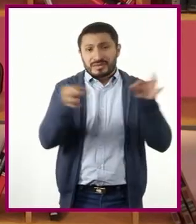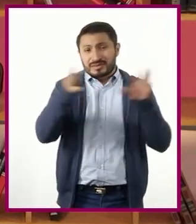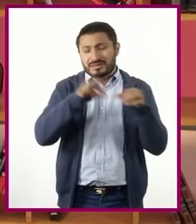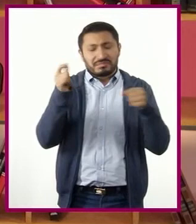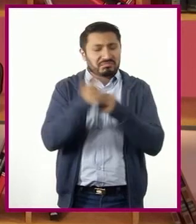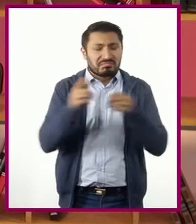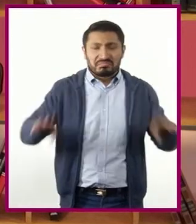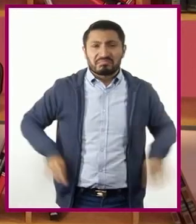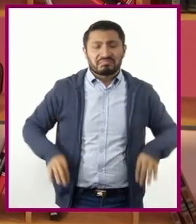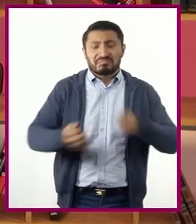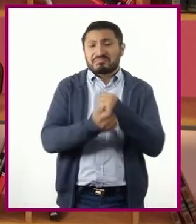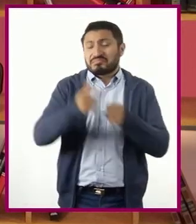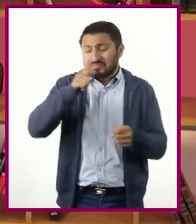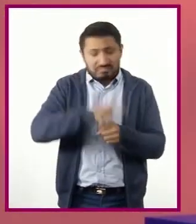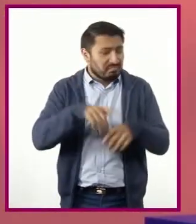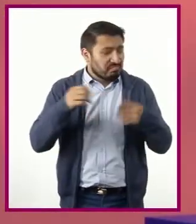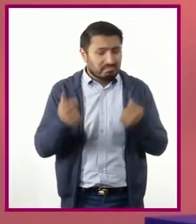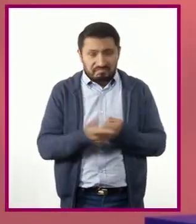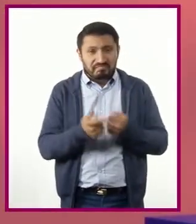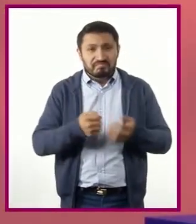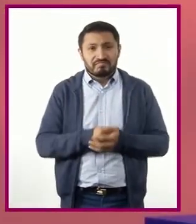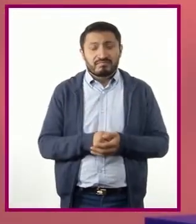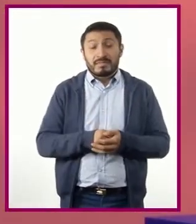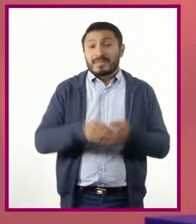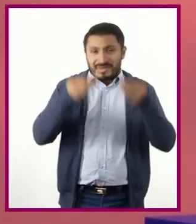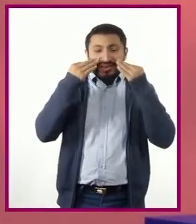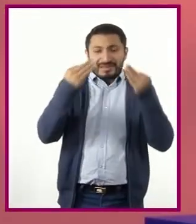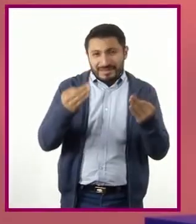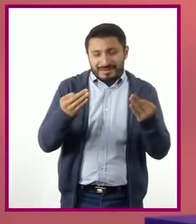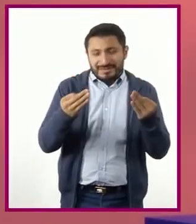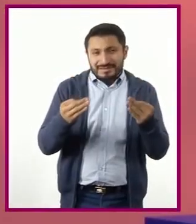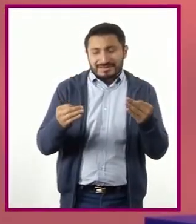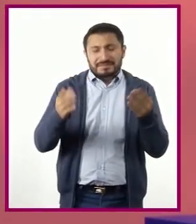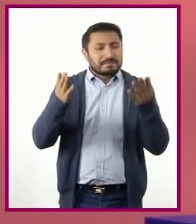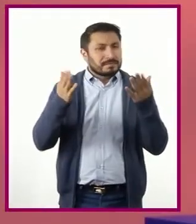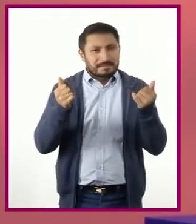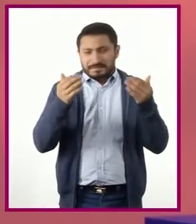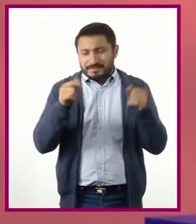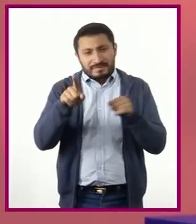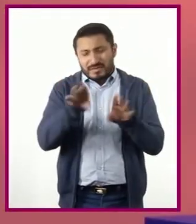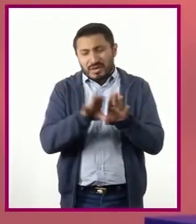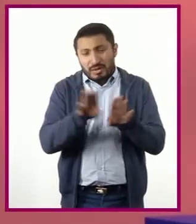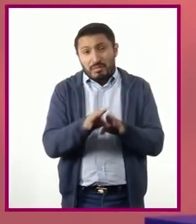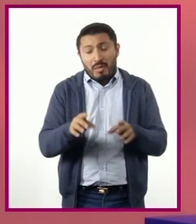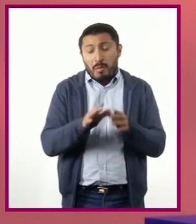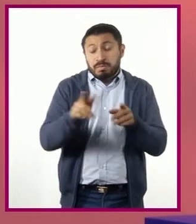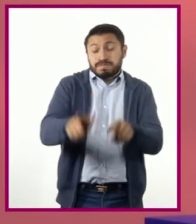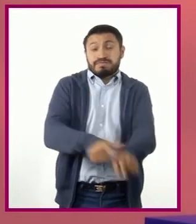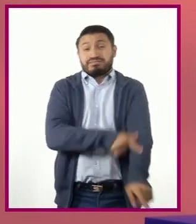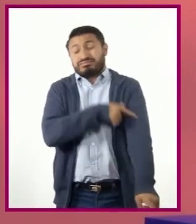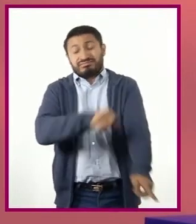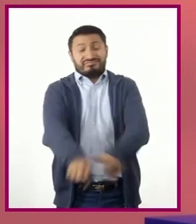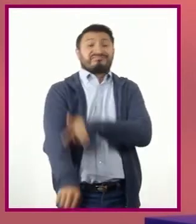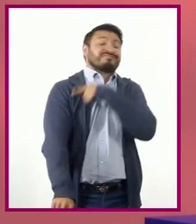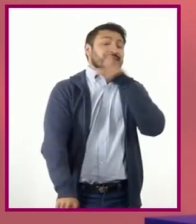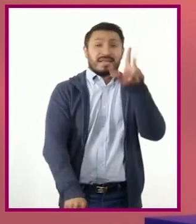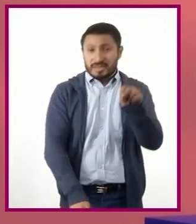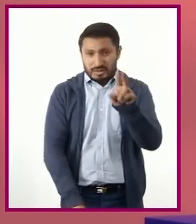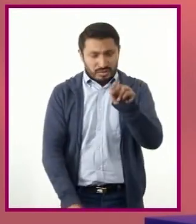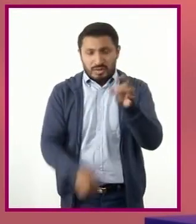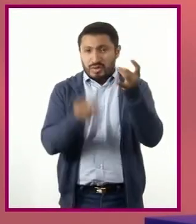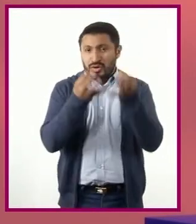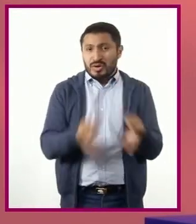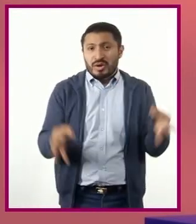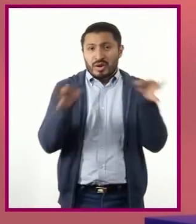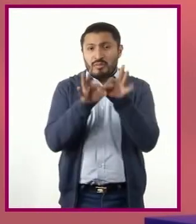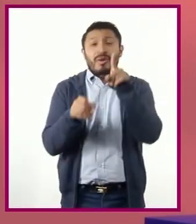social de las obras leídas. Como observaron, no tienen por qué ser fragmentos extensos. Lo importante es que sean de